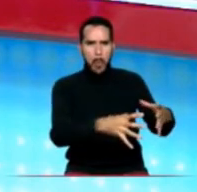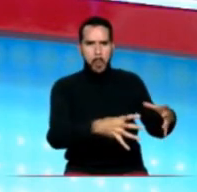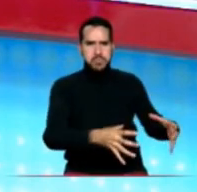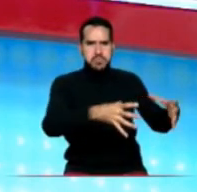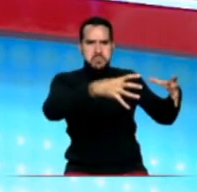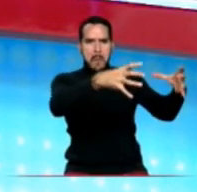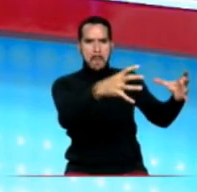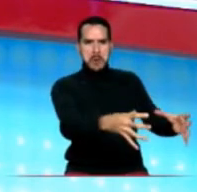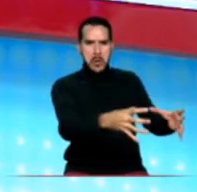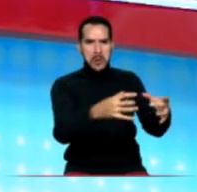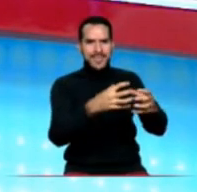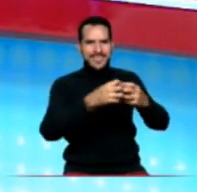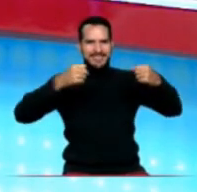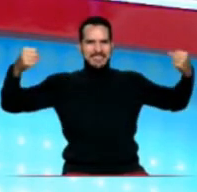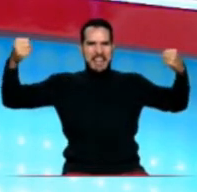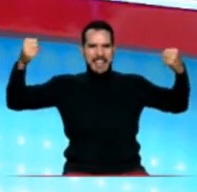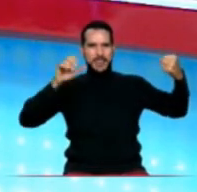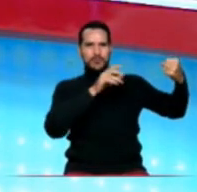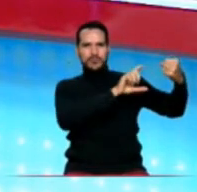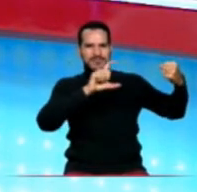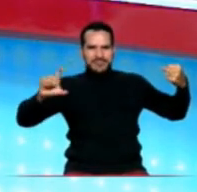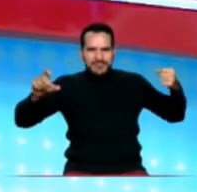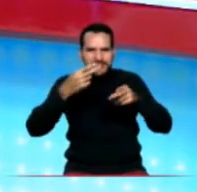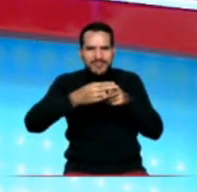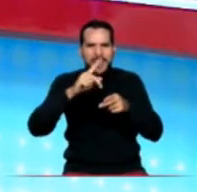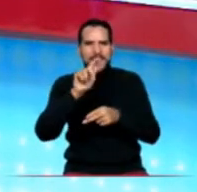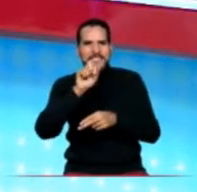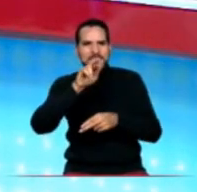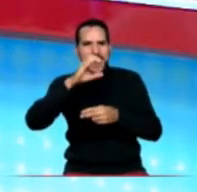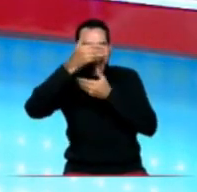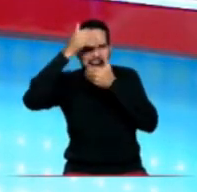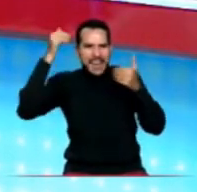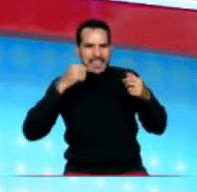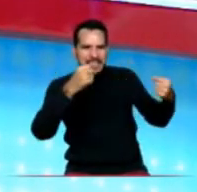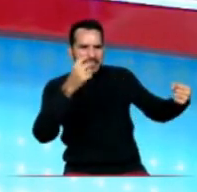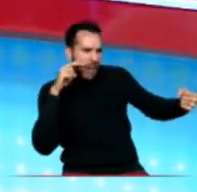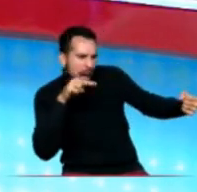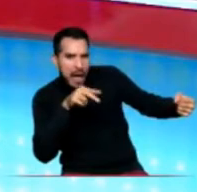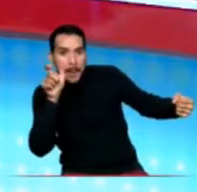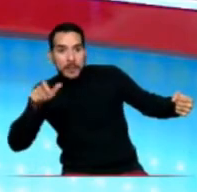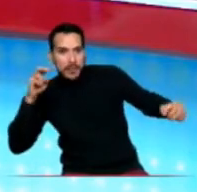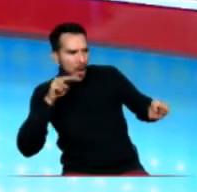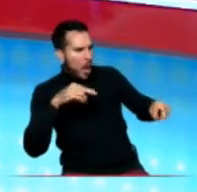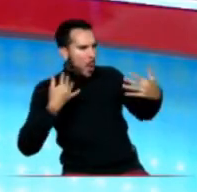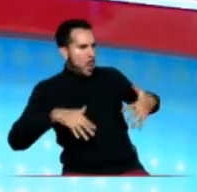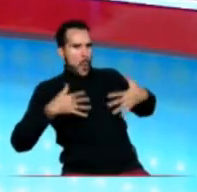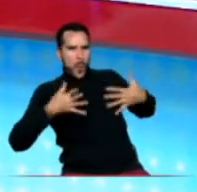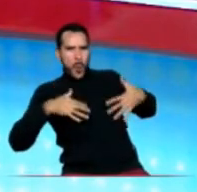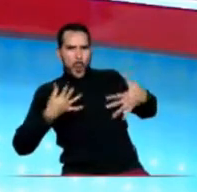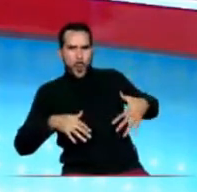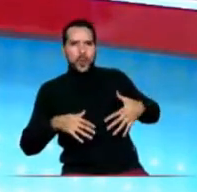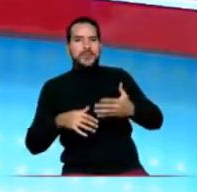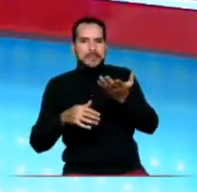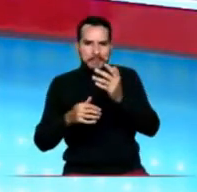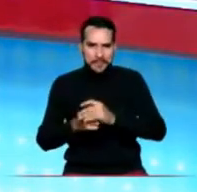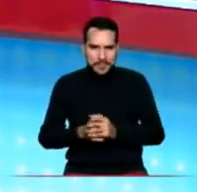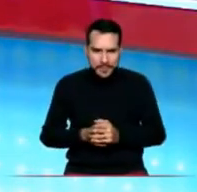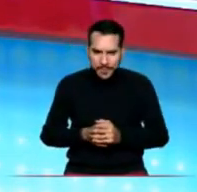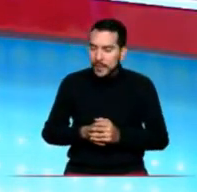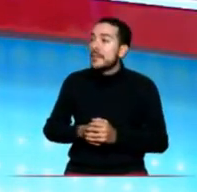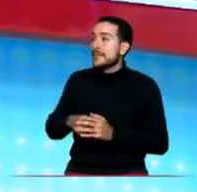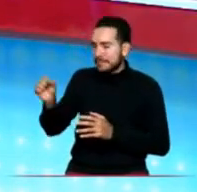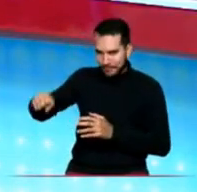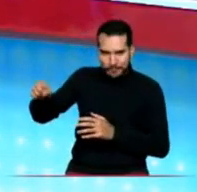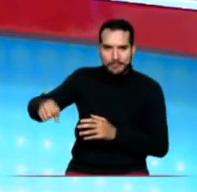zozobra entre la comunidad y encendió las alarmas entre las autoridades. Gigi, se trató de un cilindro sin explosivos,